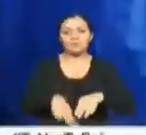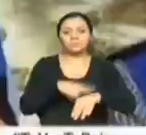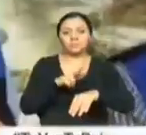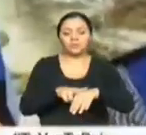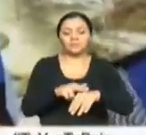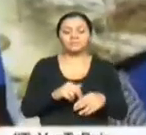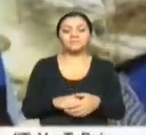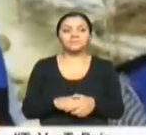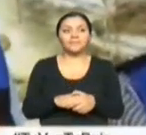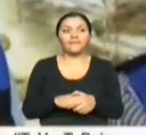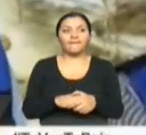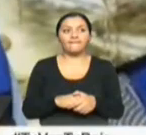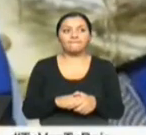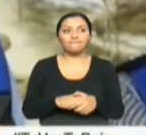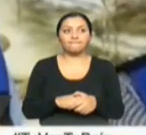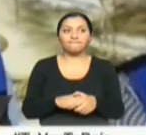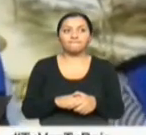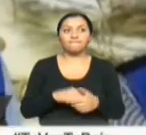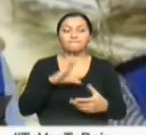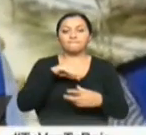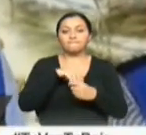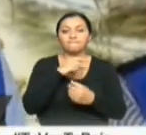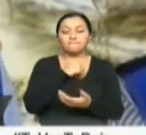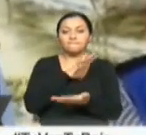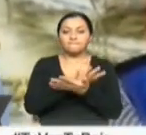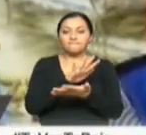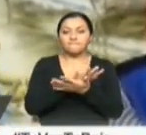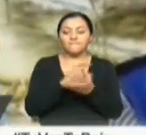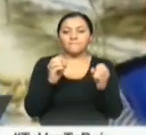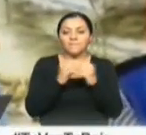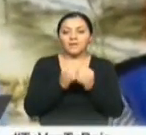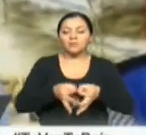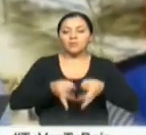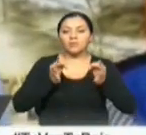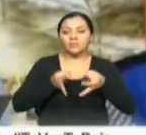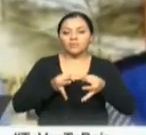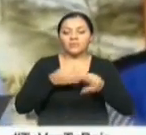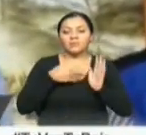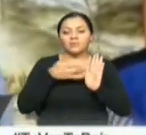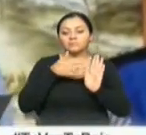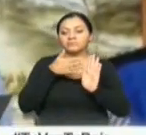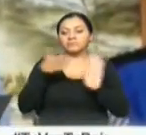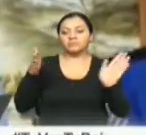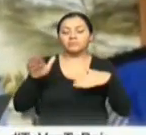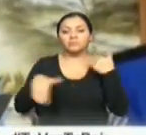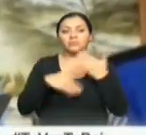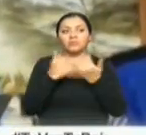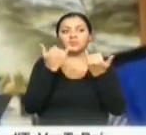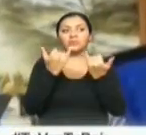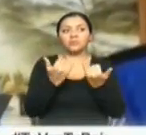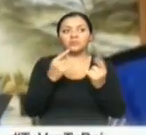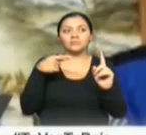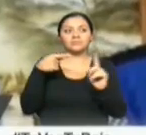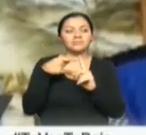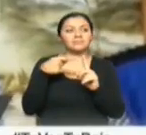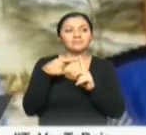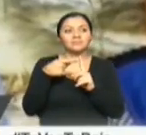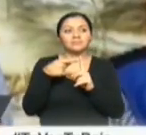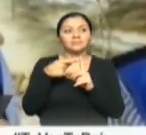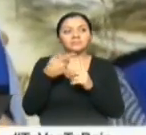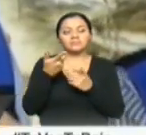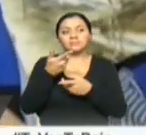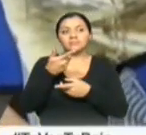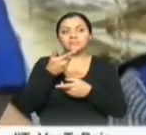nacional. Donde no solo vale parte de tranquilidad, sino donde se confirma el despliegue que se dieron por parte de las fuerzas militares, no solo en